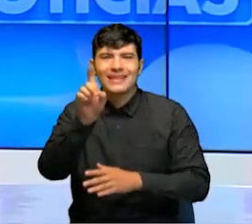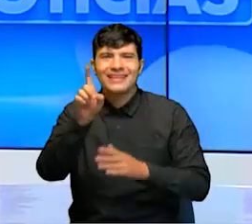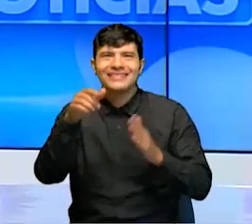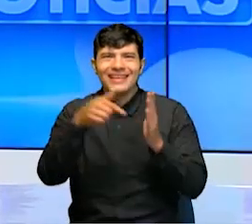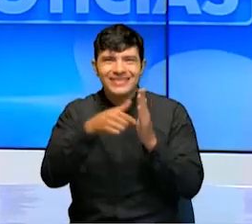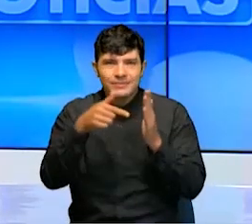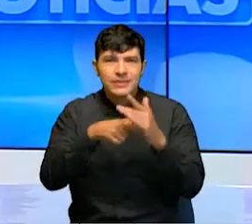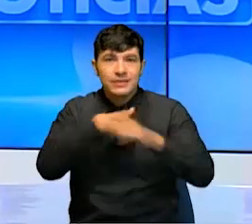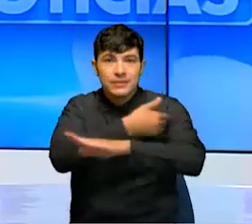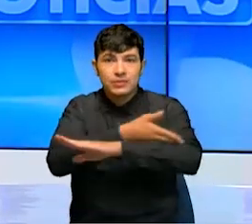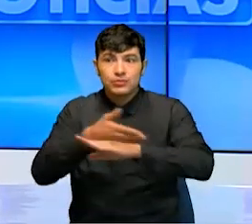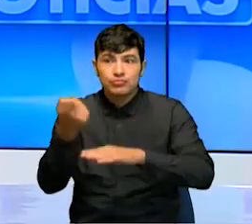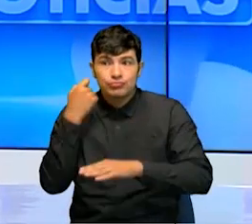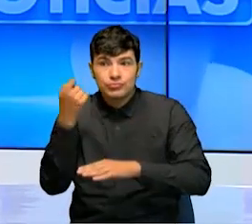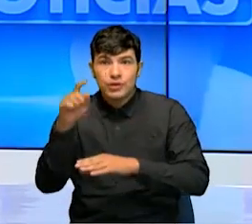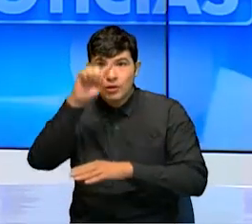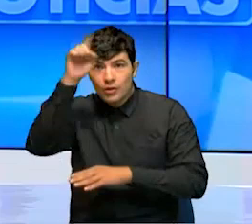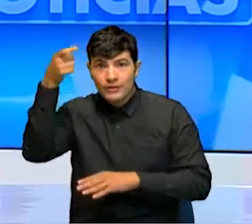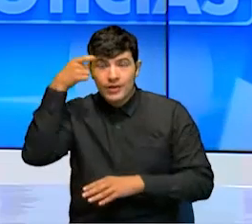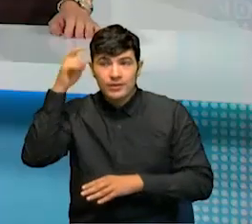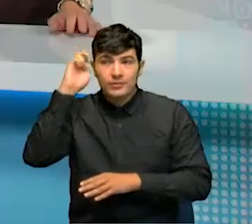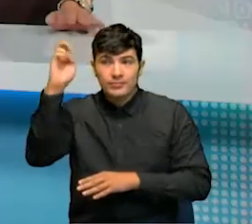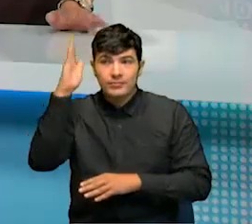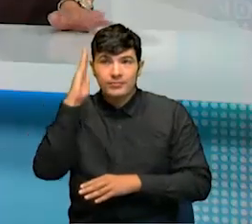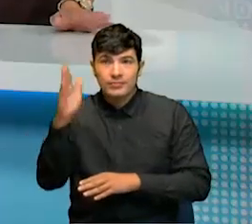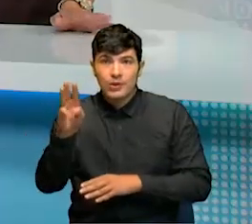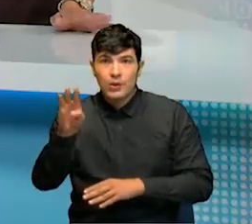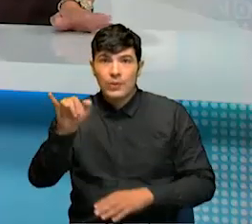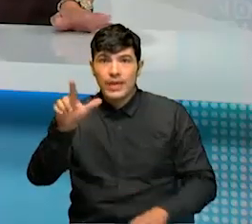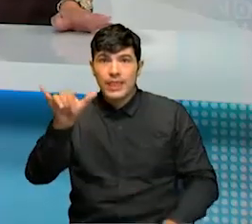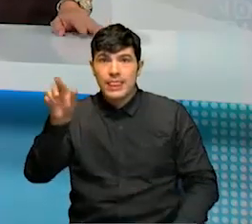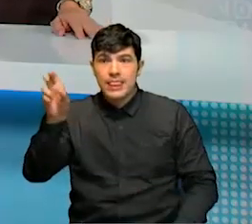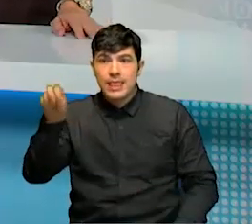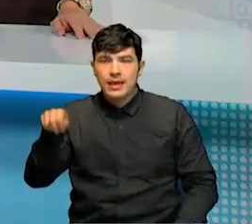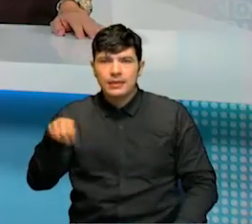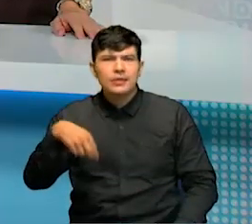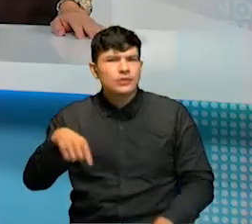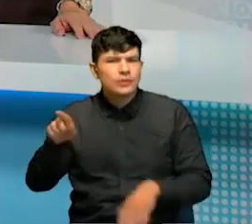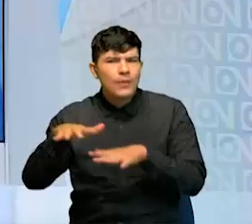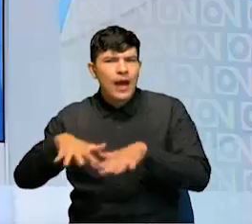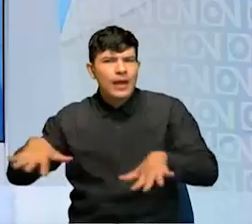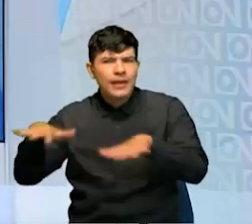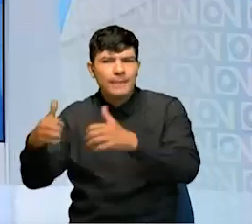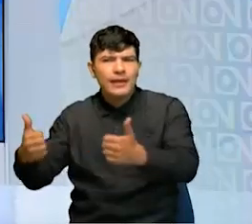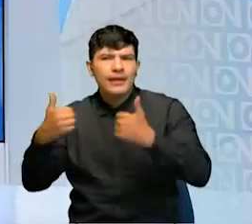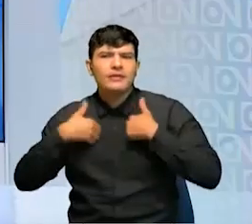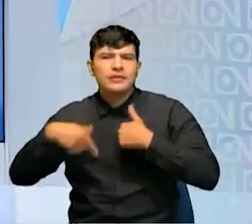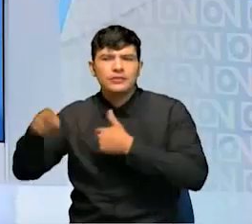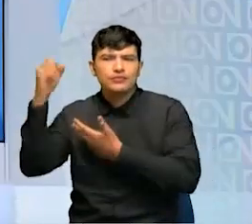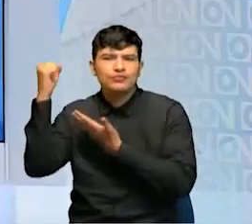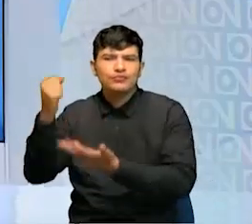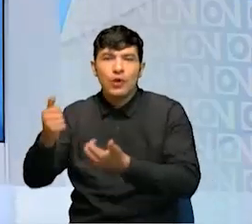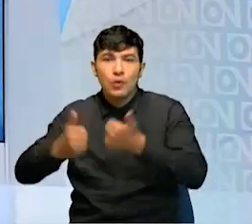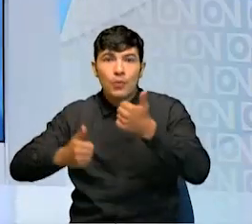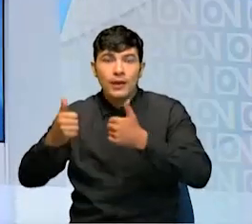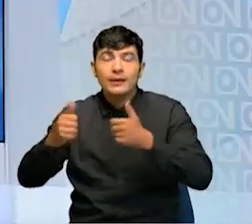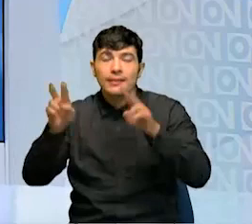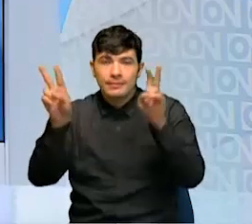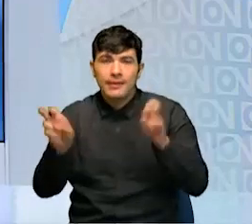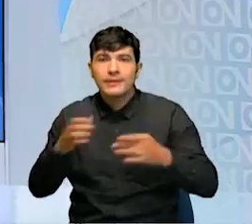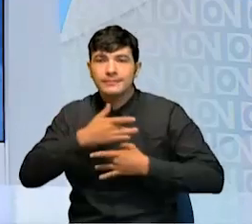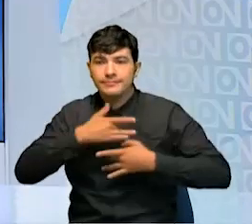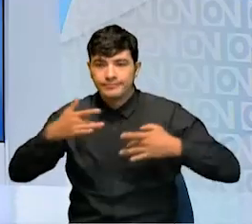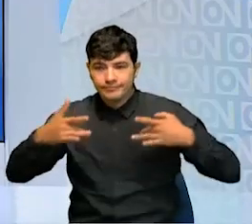minutos el gobernador de norte de santander william villamizar laguado pues los sectores que se van a estar beneficiando con este tipo de inversiones serán la salud para la